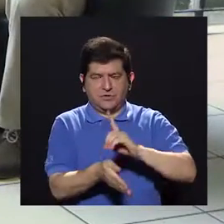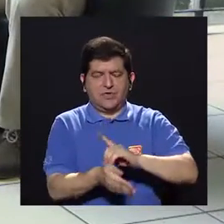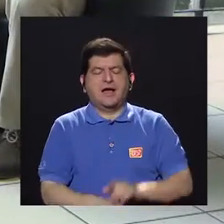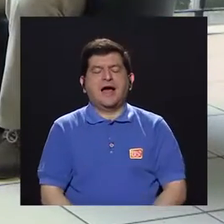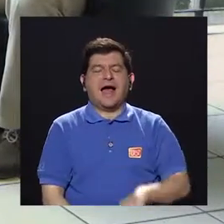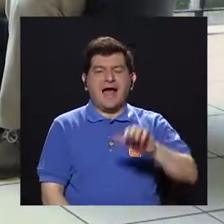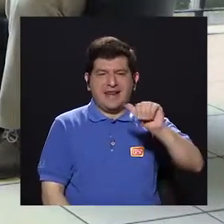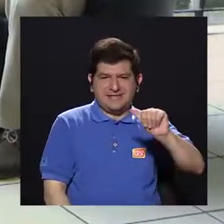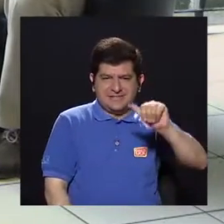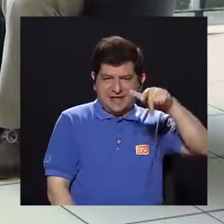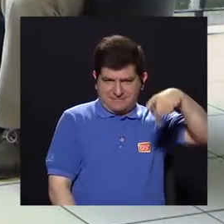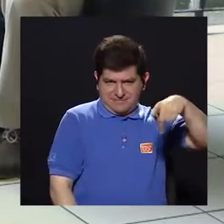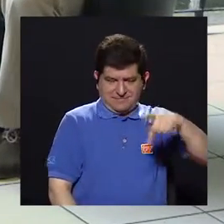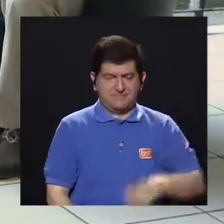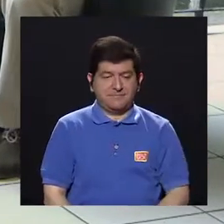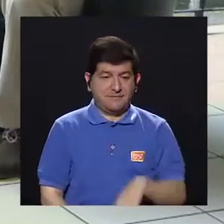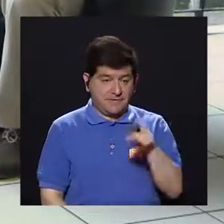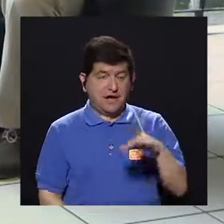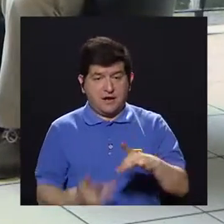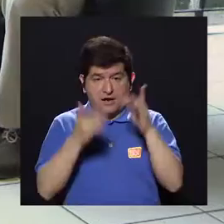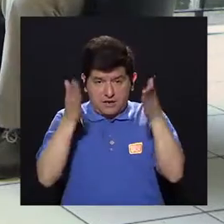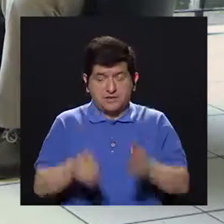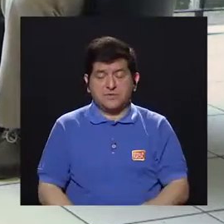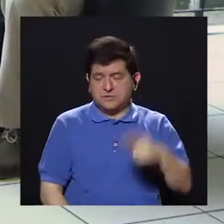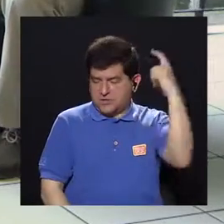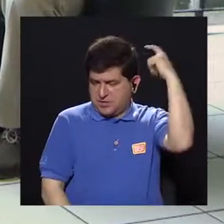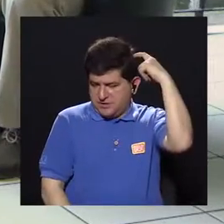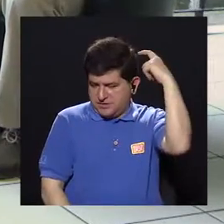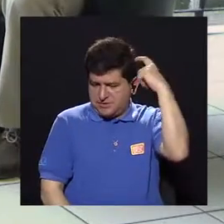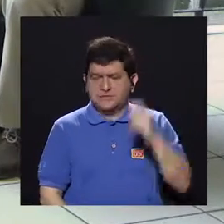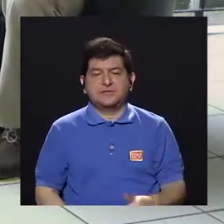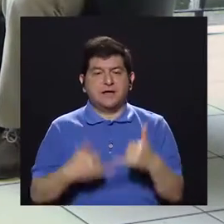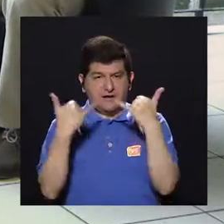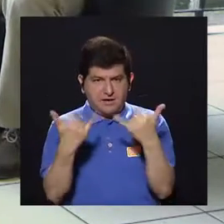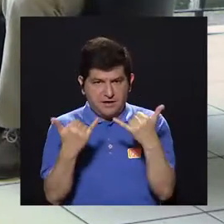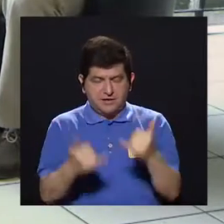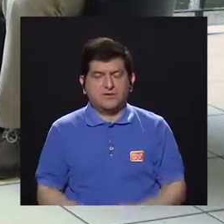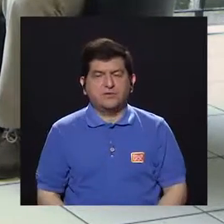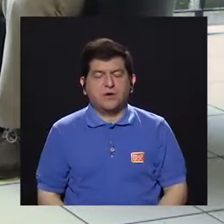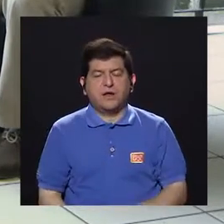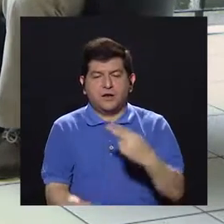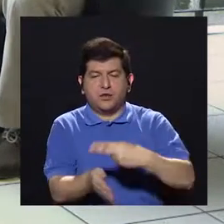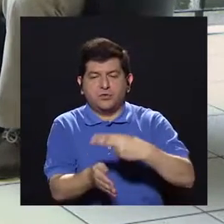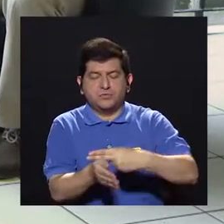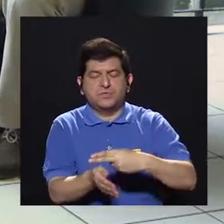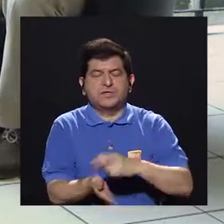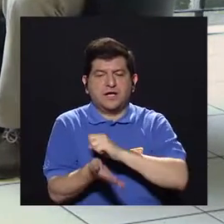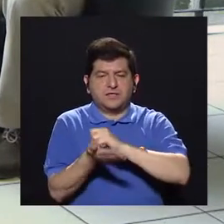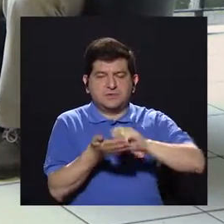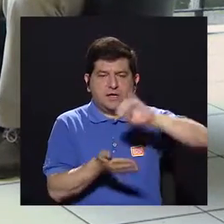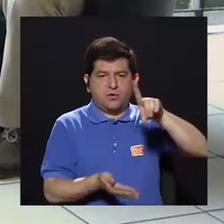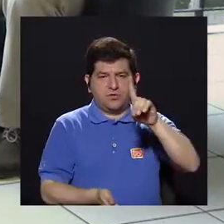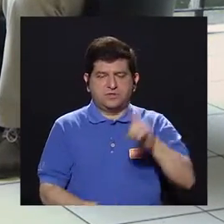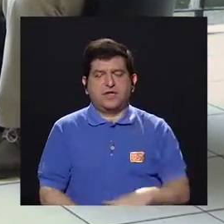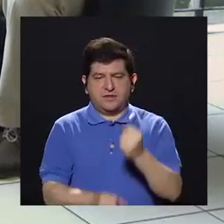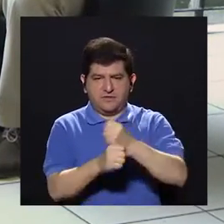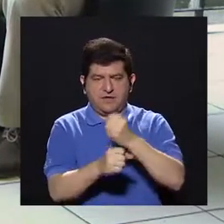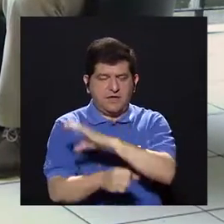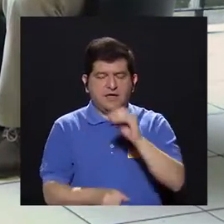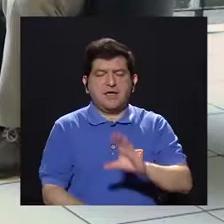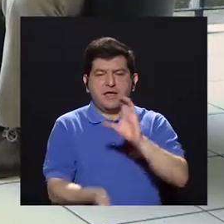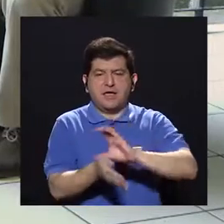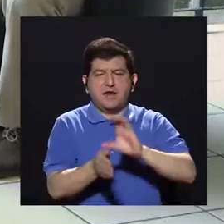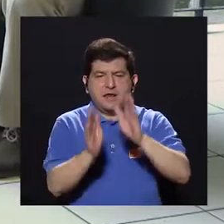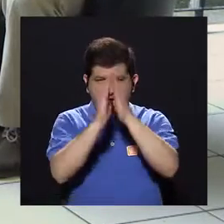doctor Alexander Parajeles, quien es especialista en neurología y actualmente labora en el Hospital San Juan de Dios y en la